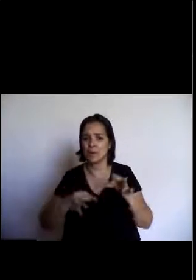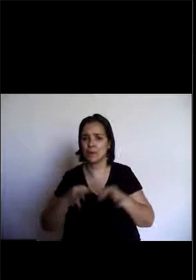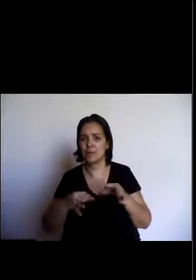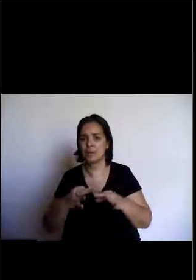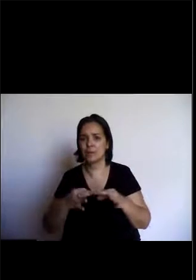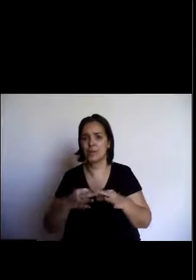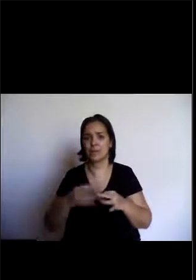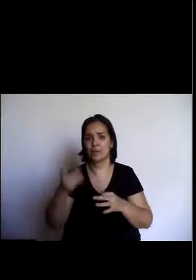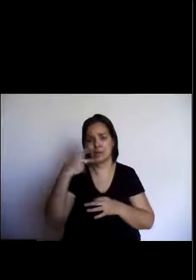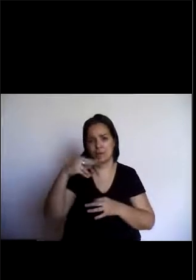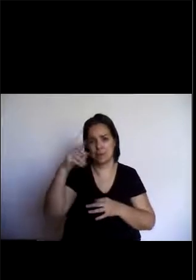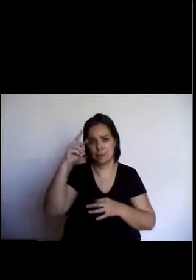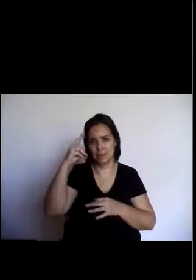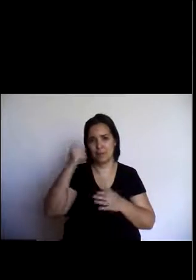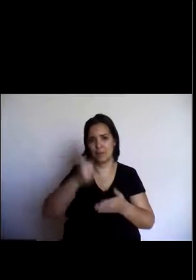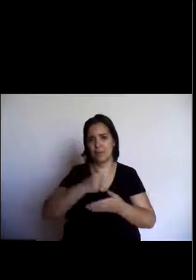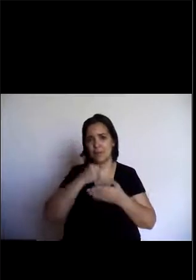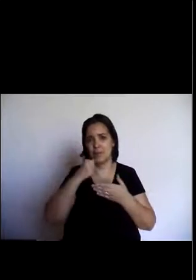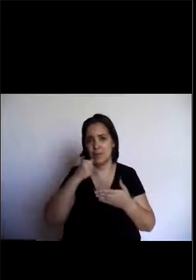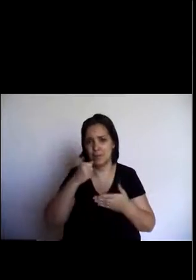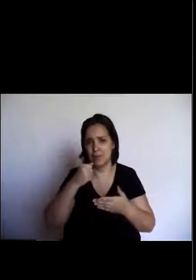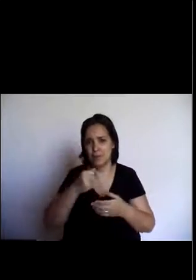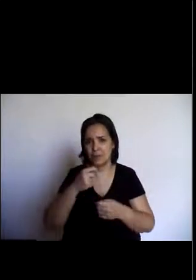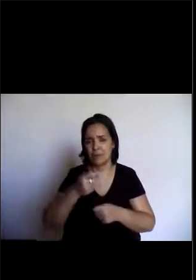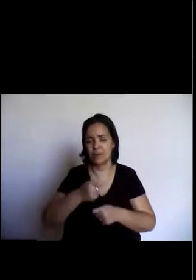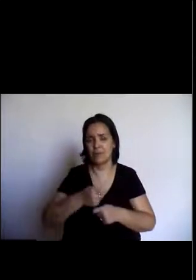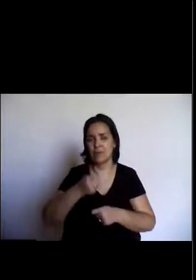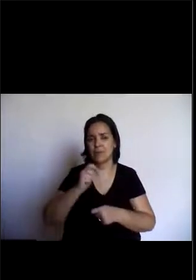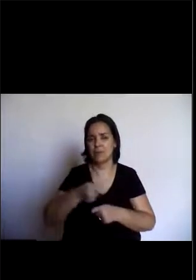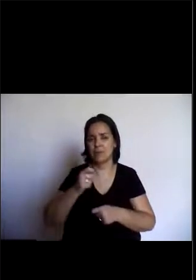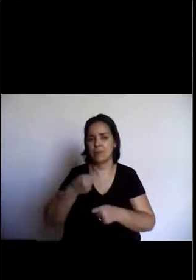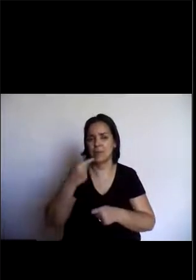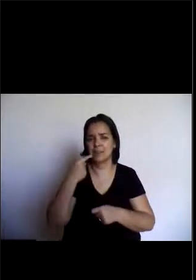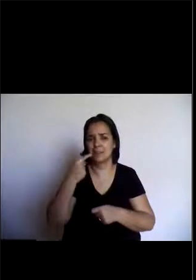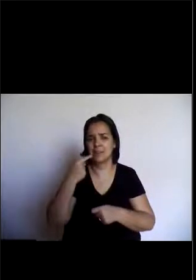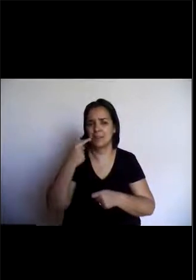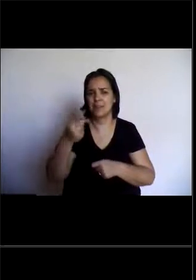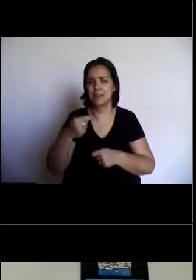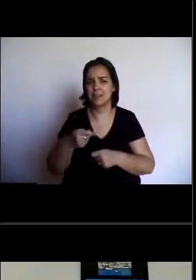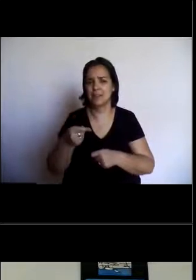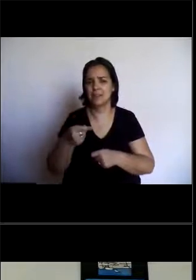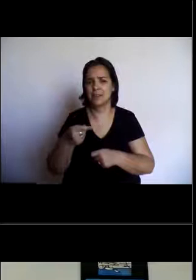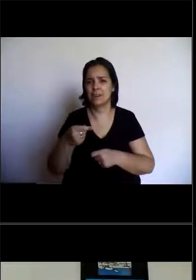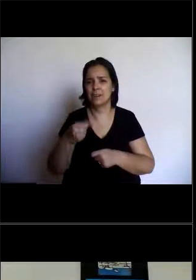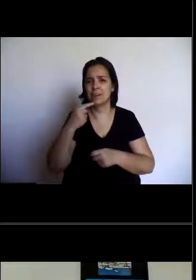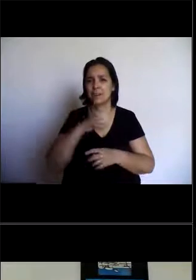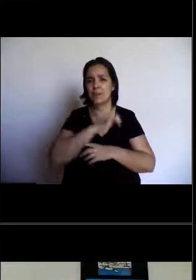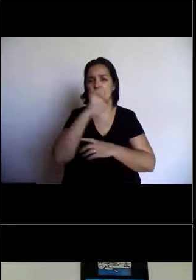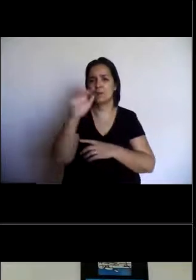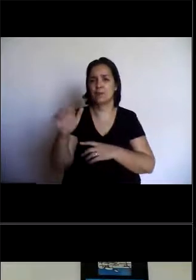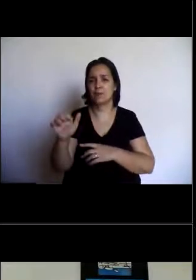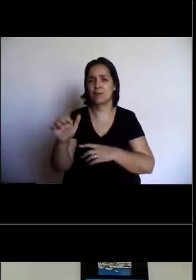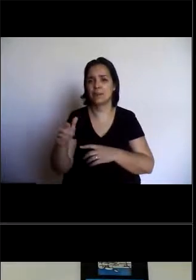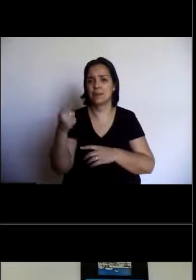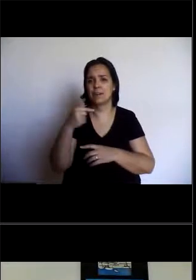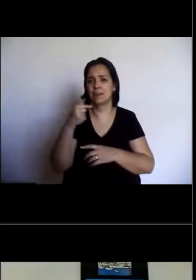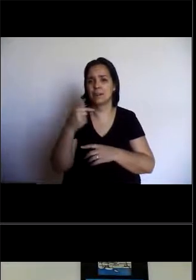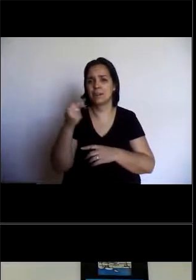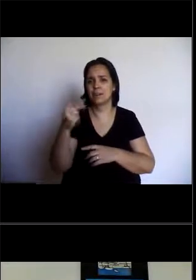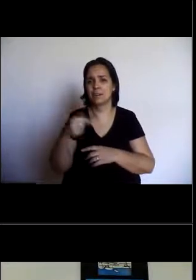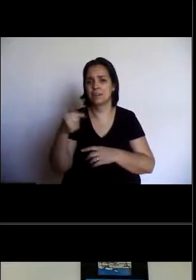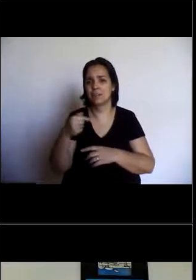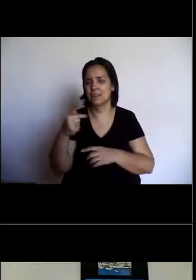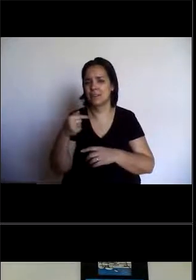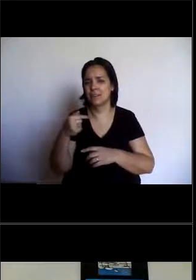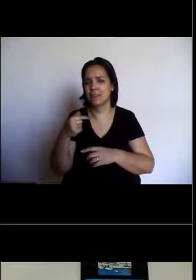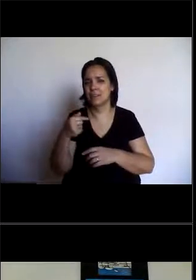como abogada en el análisis de documentación e información emanada de las instituciones de la Unión Europea, adquirida tras su paso por